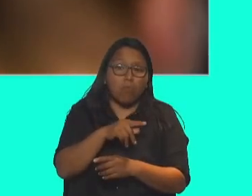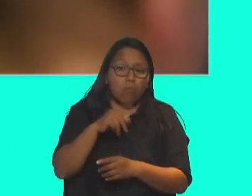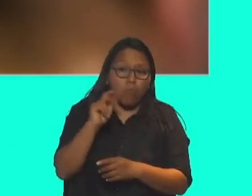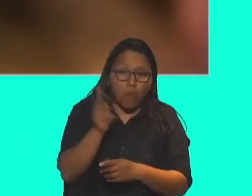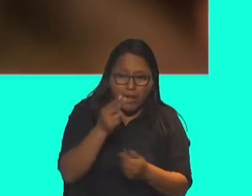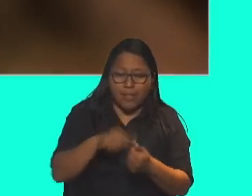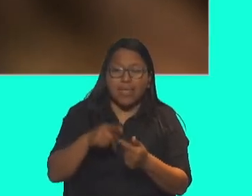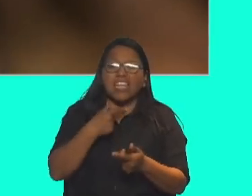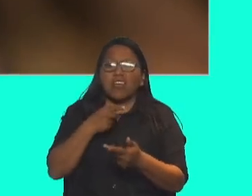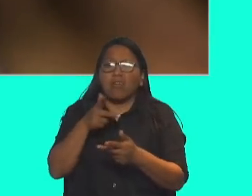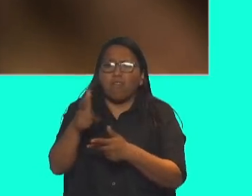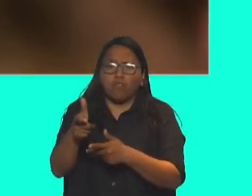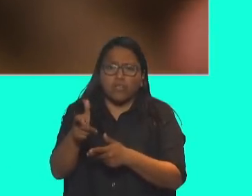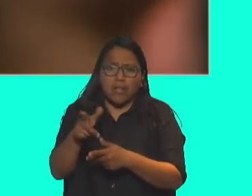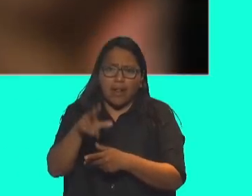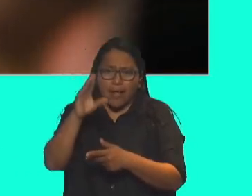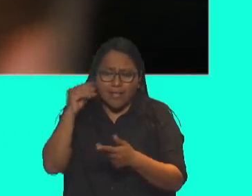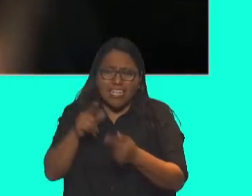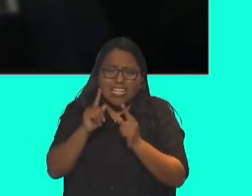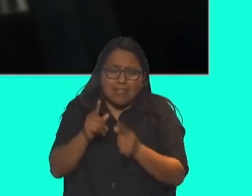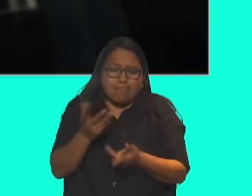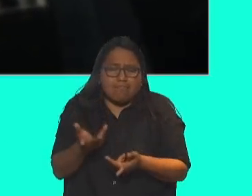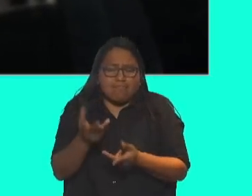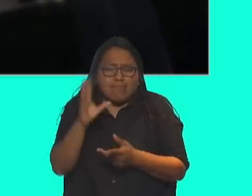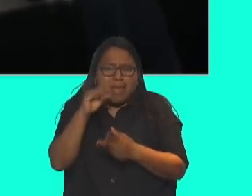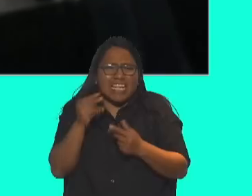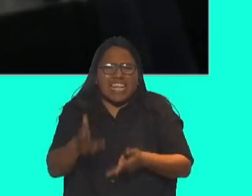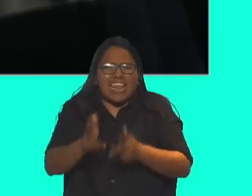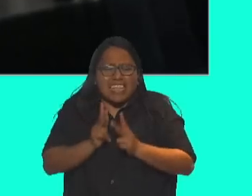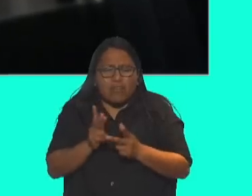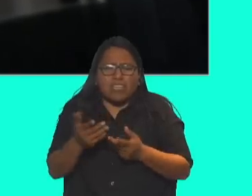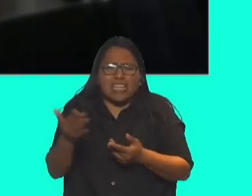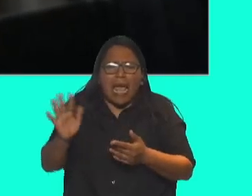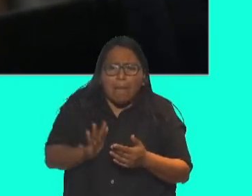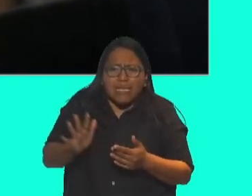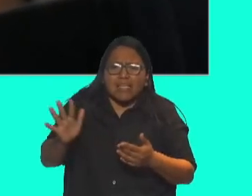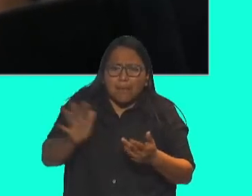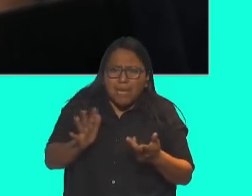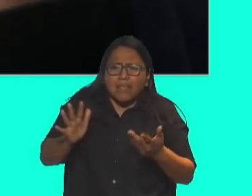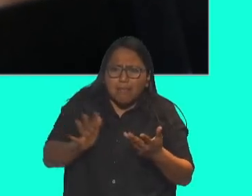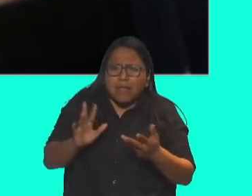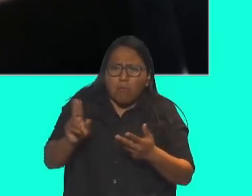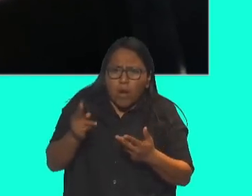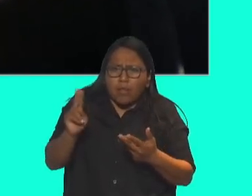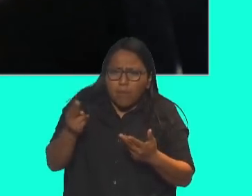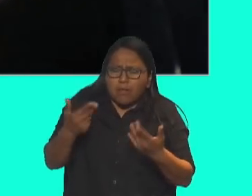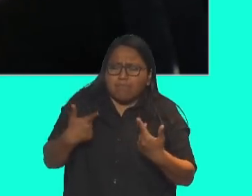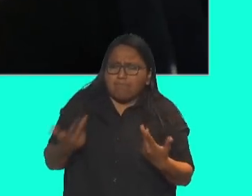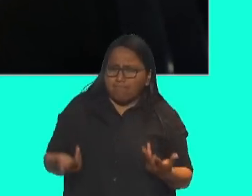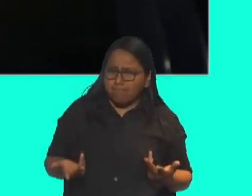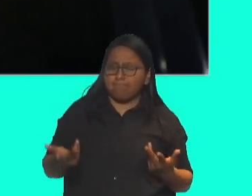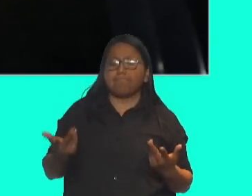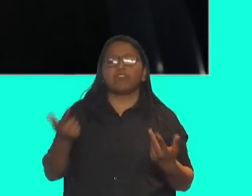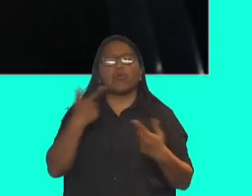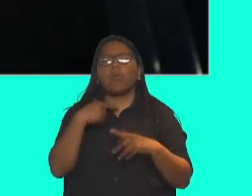que fusilar a christina y la misma cristina dijo que tenía amenazas de muerte sistemática y yo no puedo decidir lo que